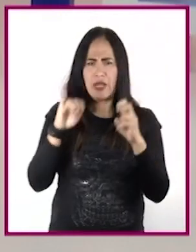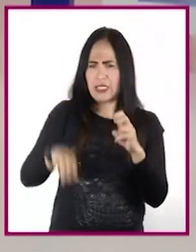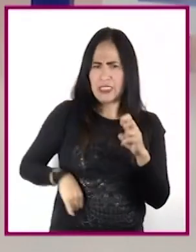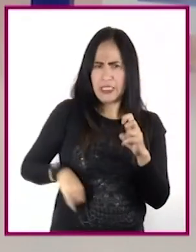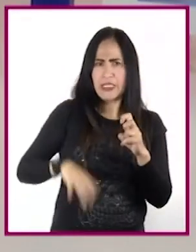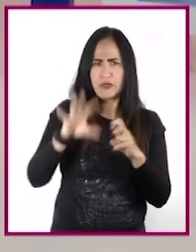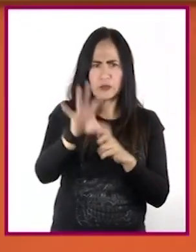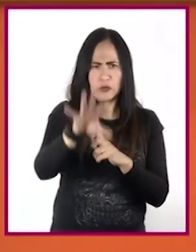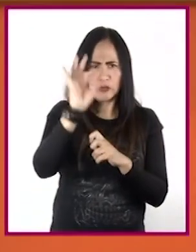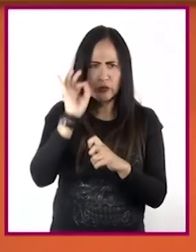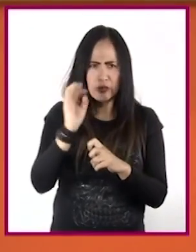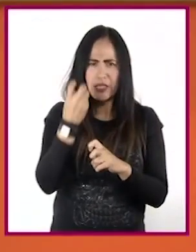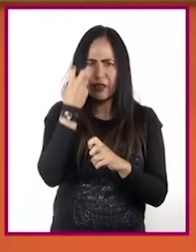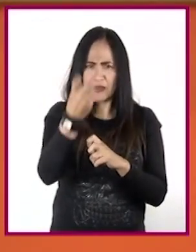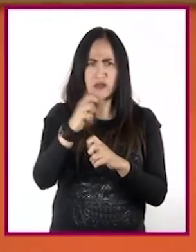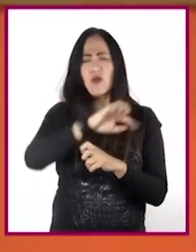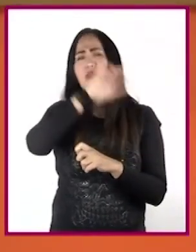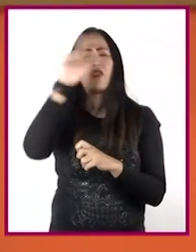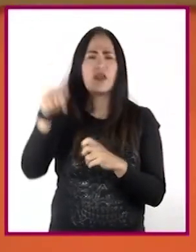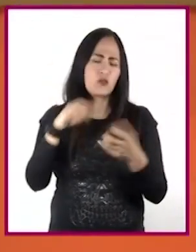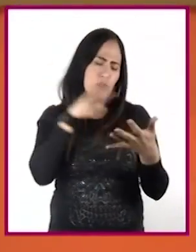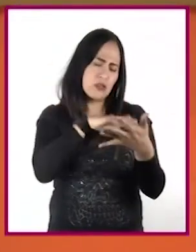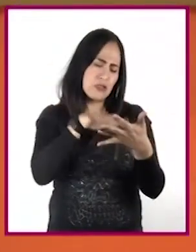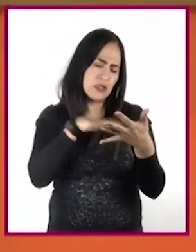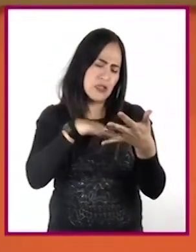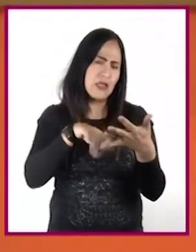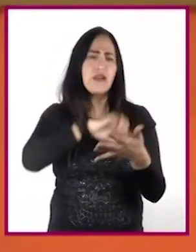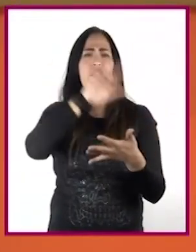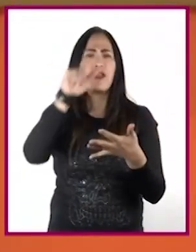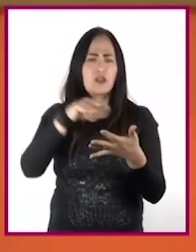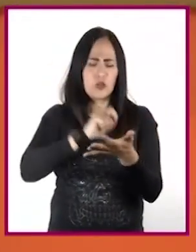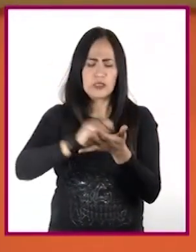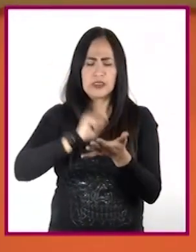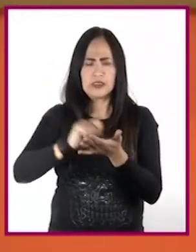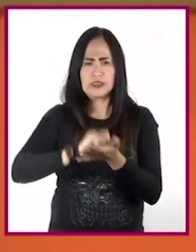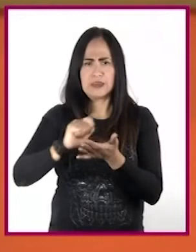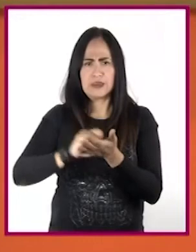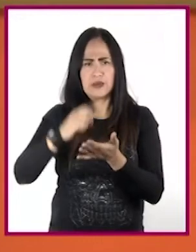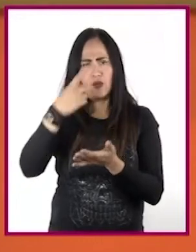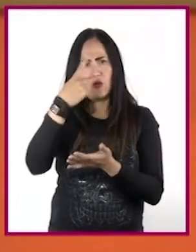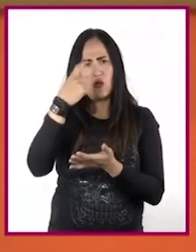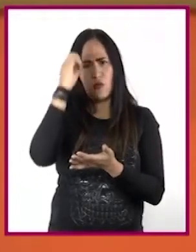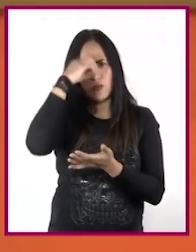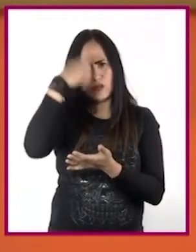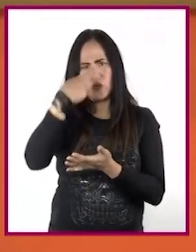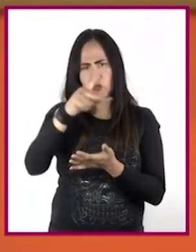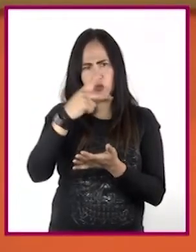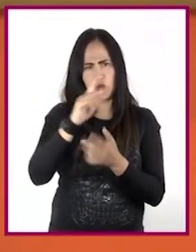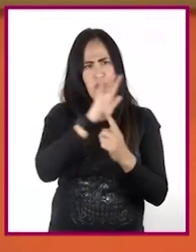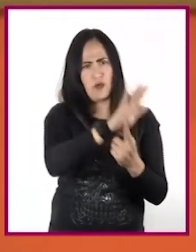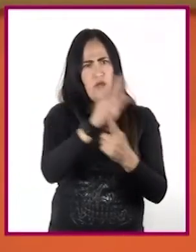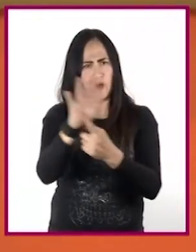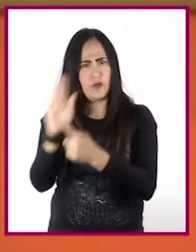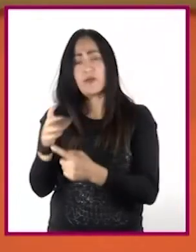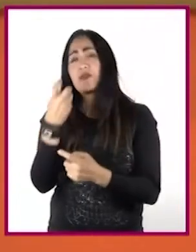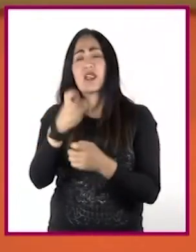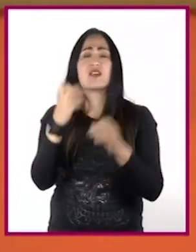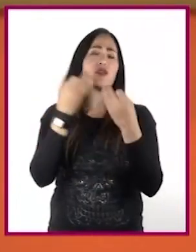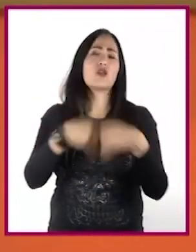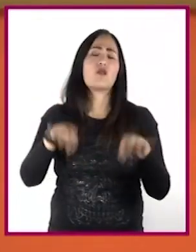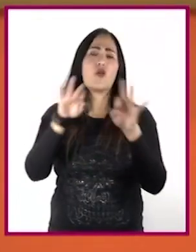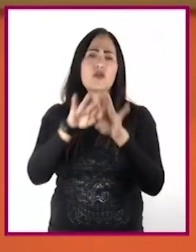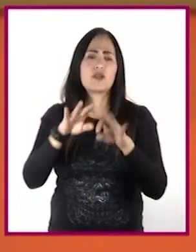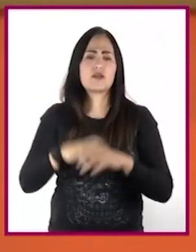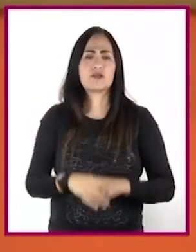investigarlo, trabajar y opinar sobre él. La selección del tema es fundamental para escribir un artículo de